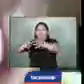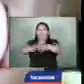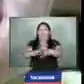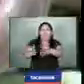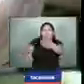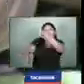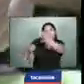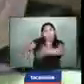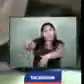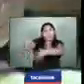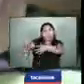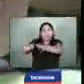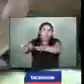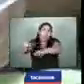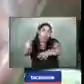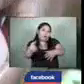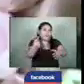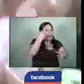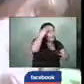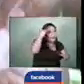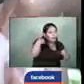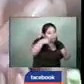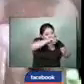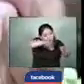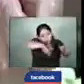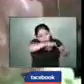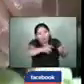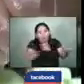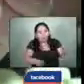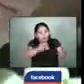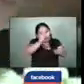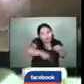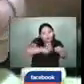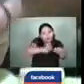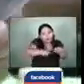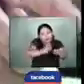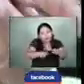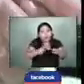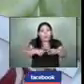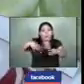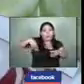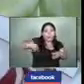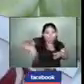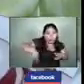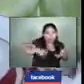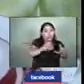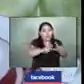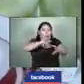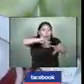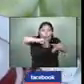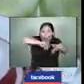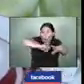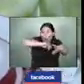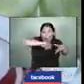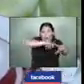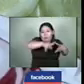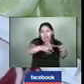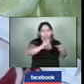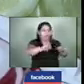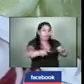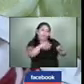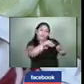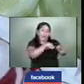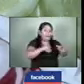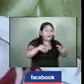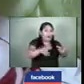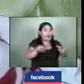yuca está, otras personas se encargan de preparar la ensalada, el chilito con limón y todo lo que llevan los platos de